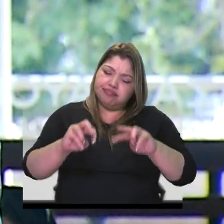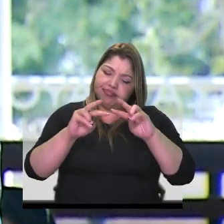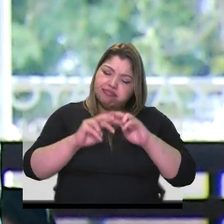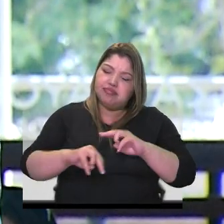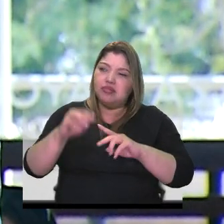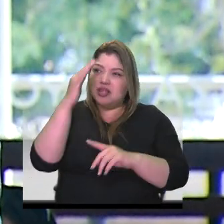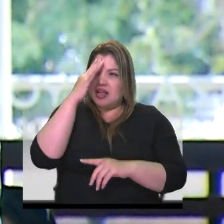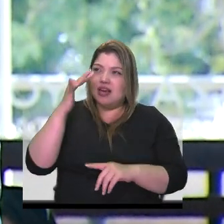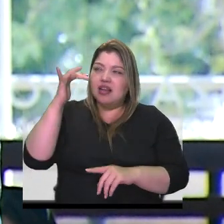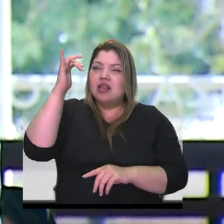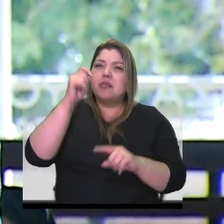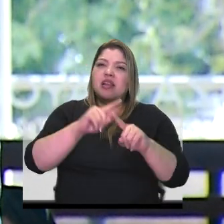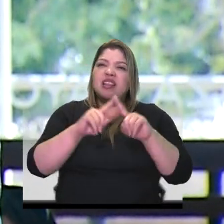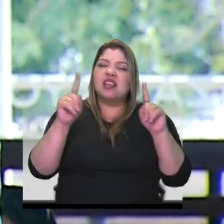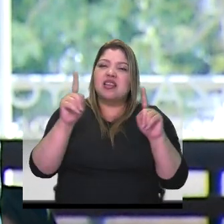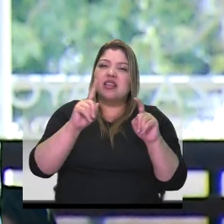academia.